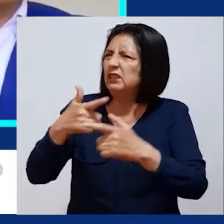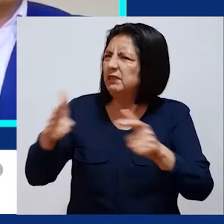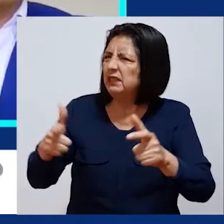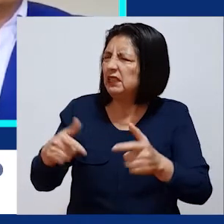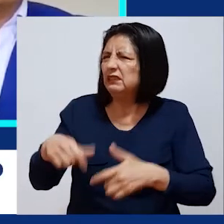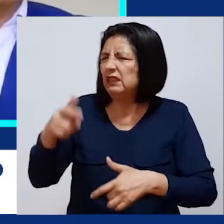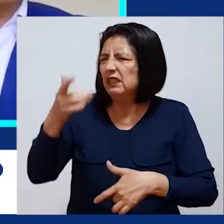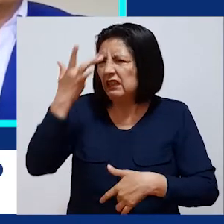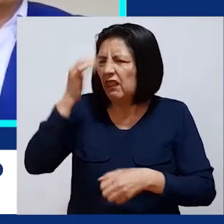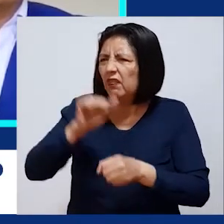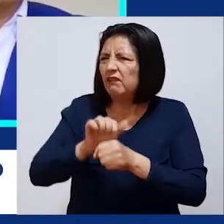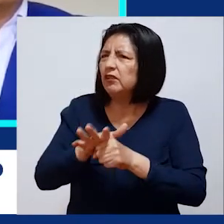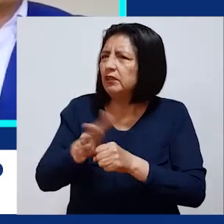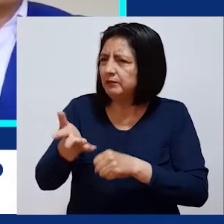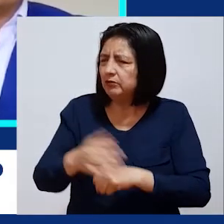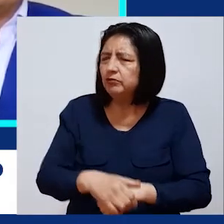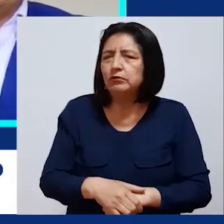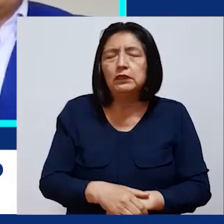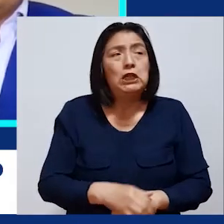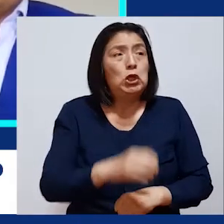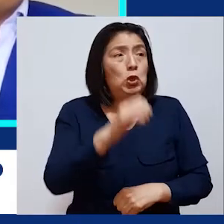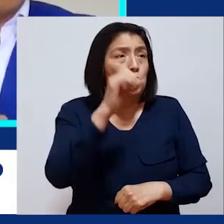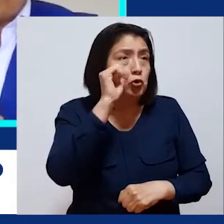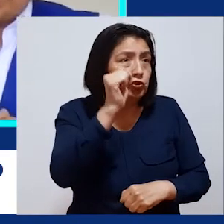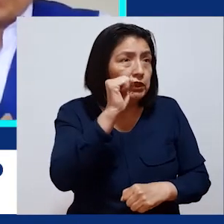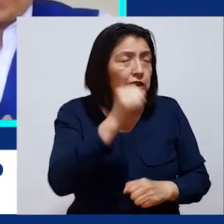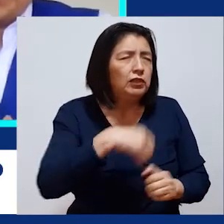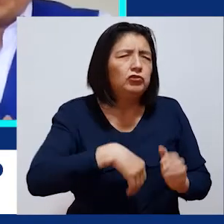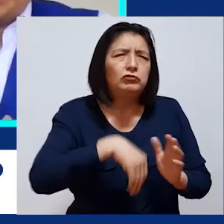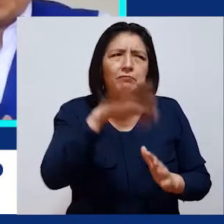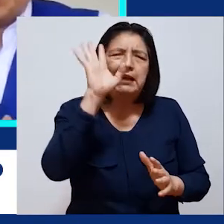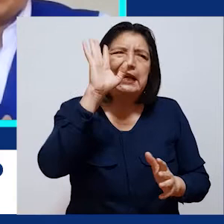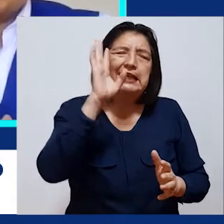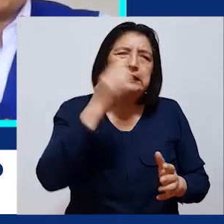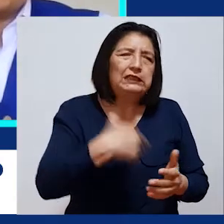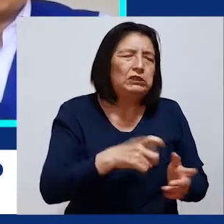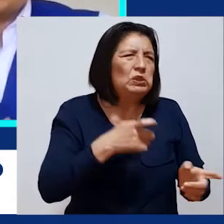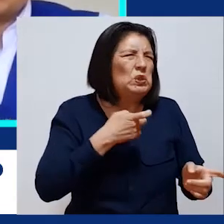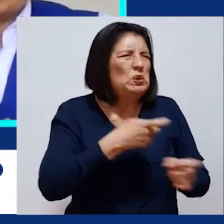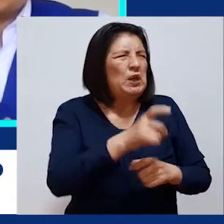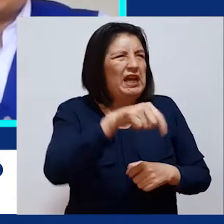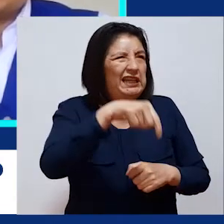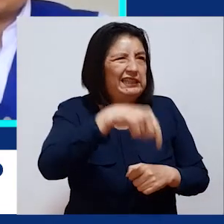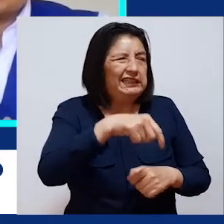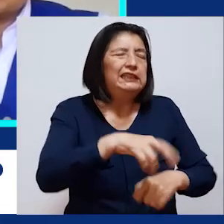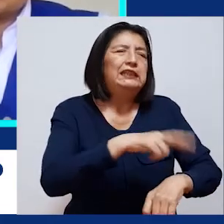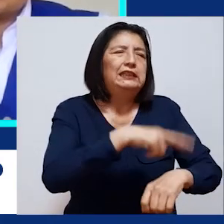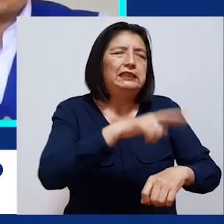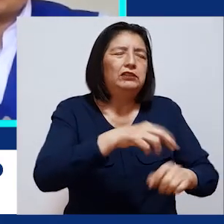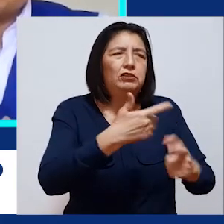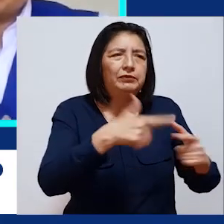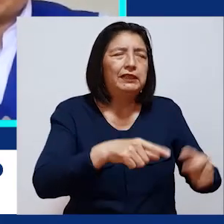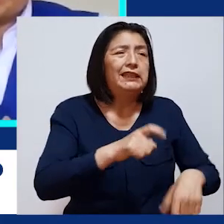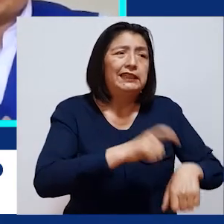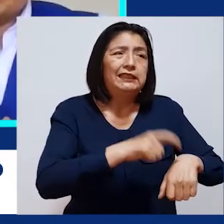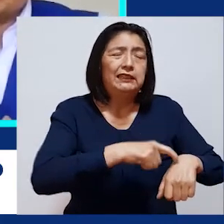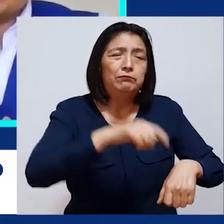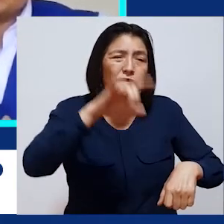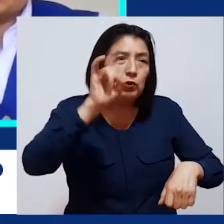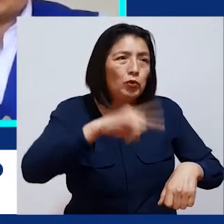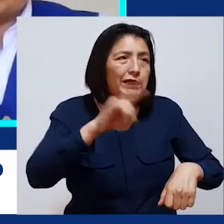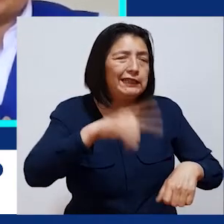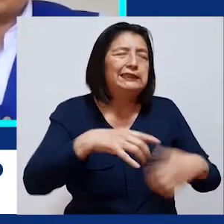Libertad durante la pandemia? Los derechos que más se vieron afectados en la región La Libertad en la etapa de